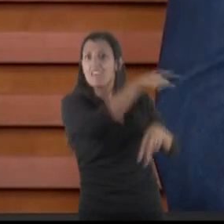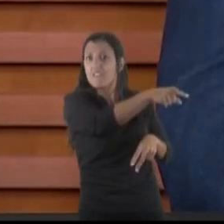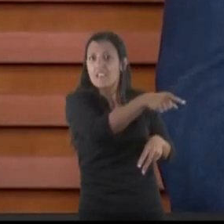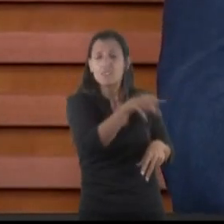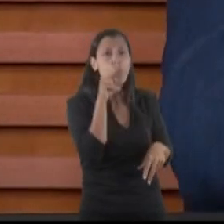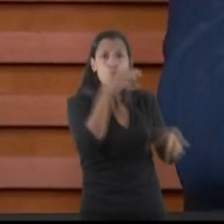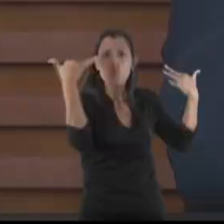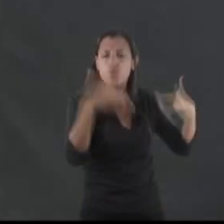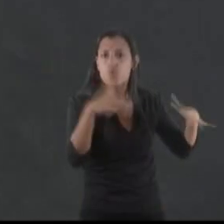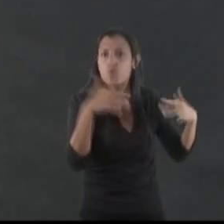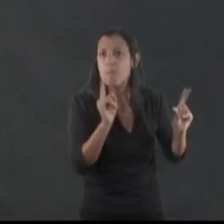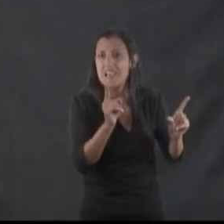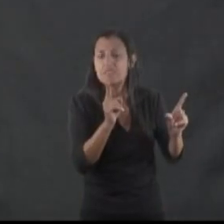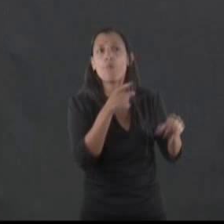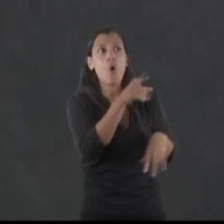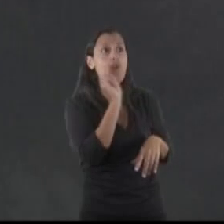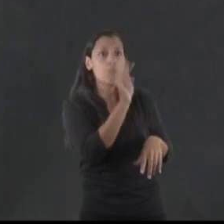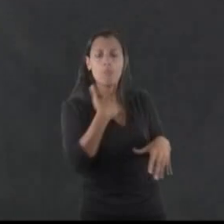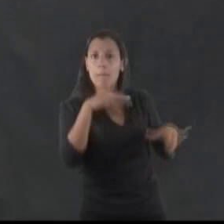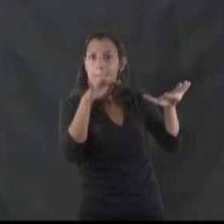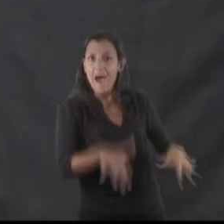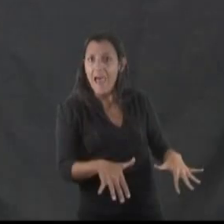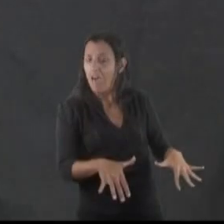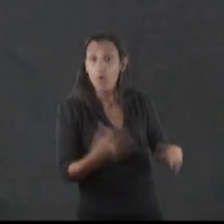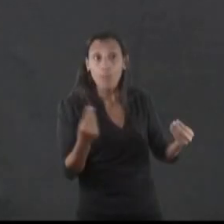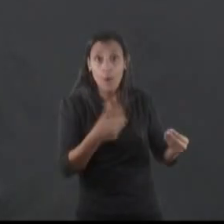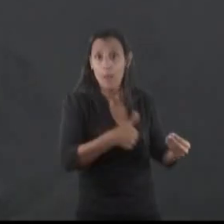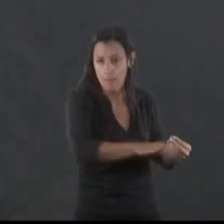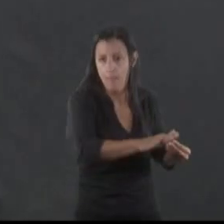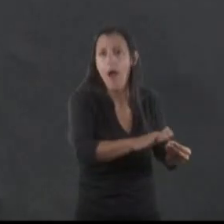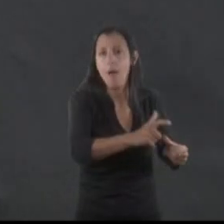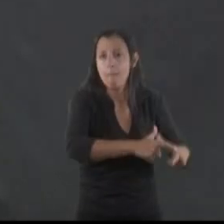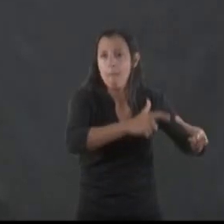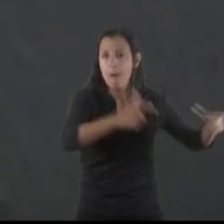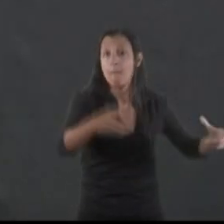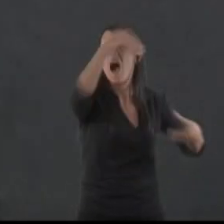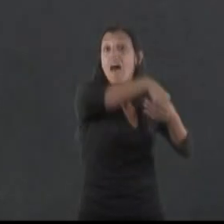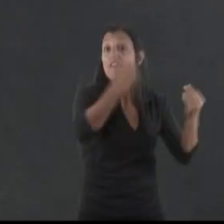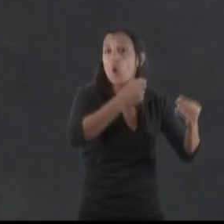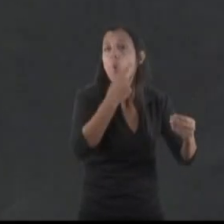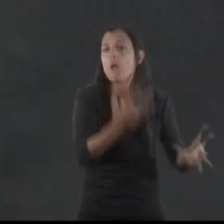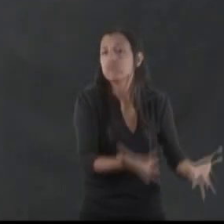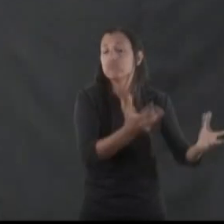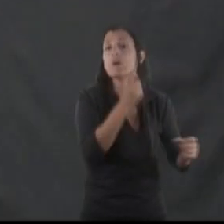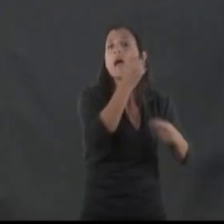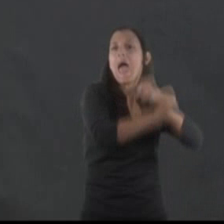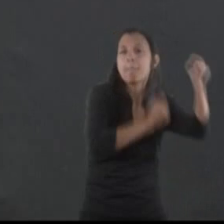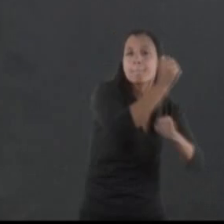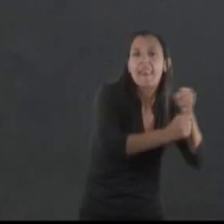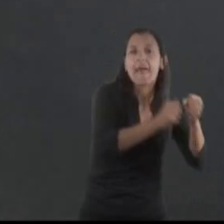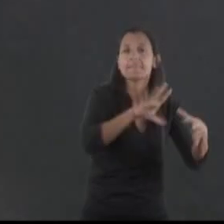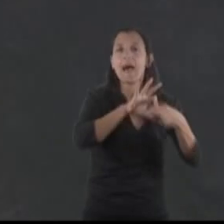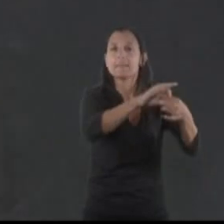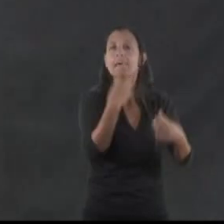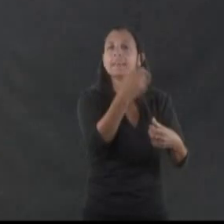Silicon Misionero, que se va a llenar de empresas tecnológicas, que le va a dar trabajo